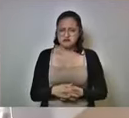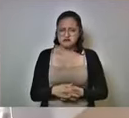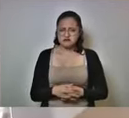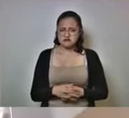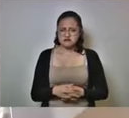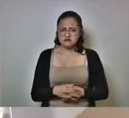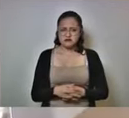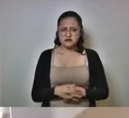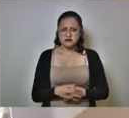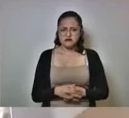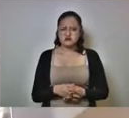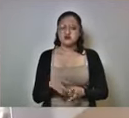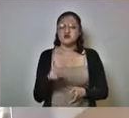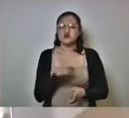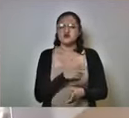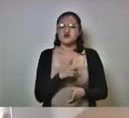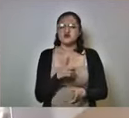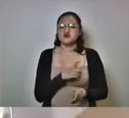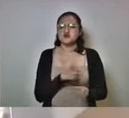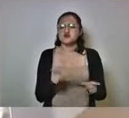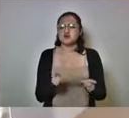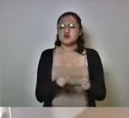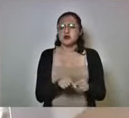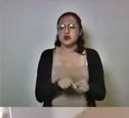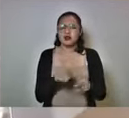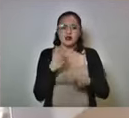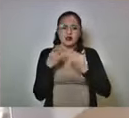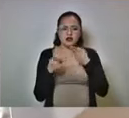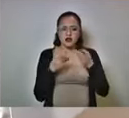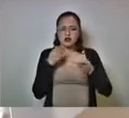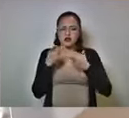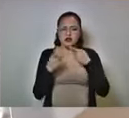Solo se dedica a la crítica